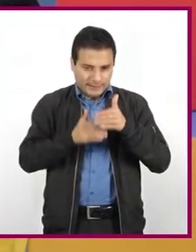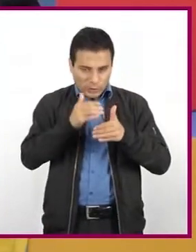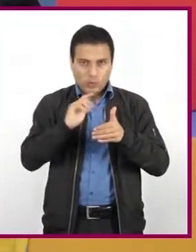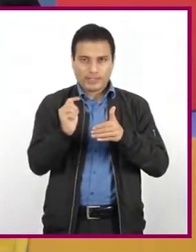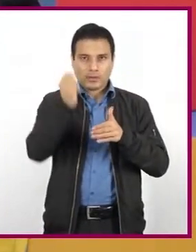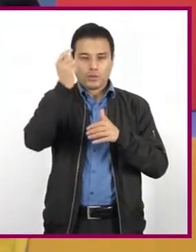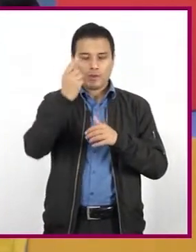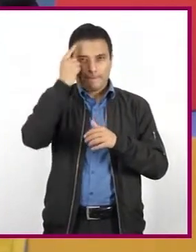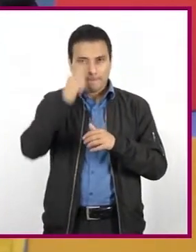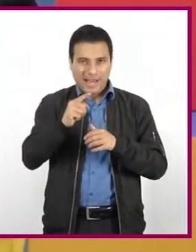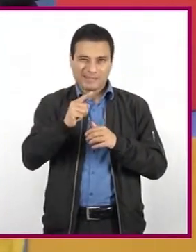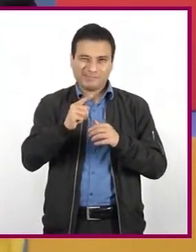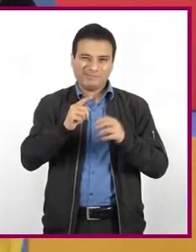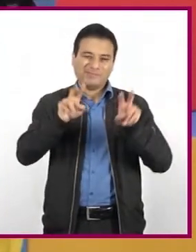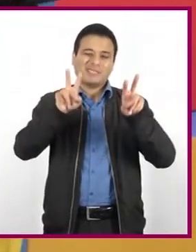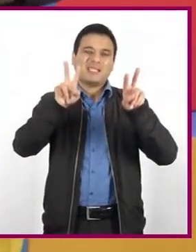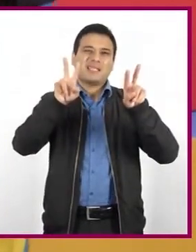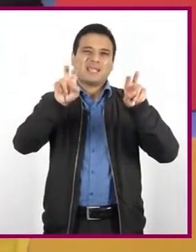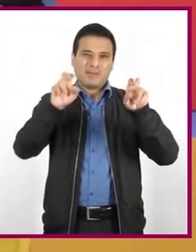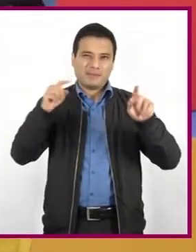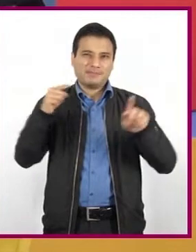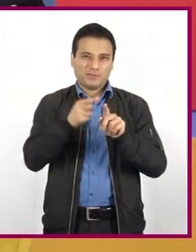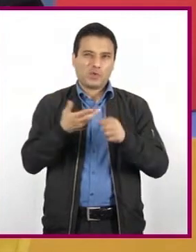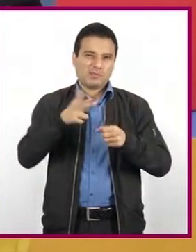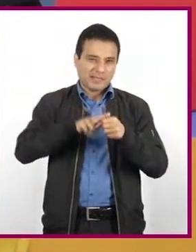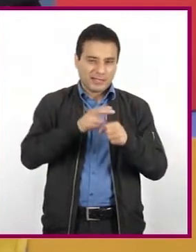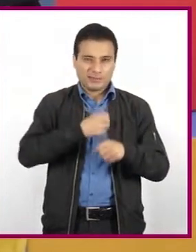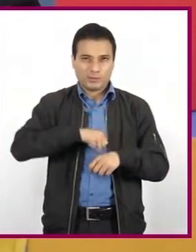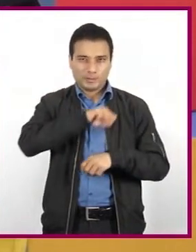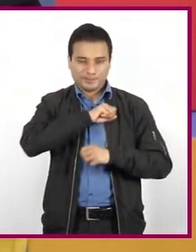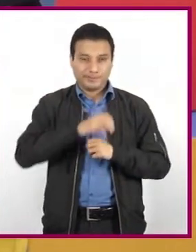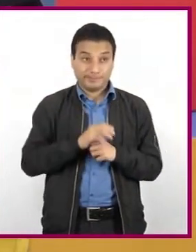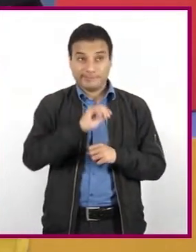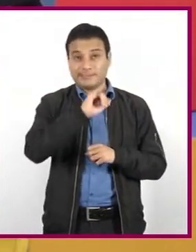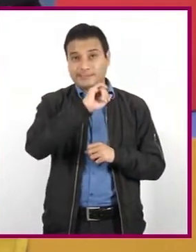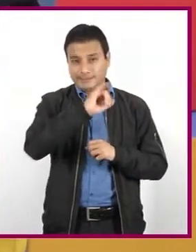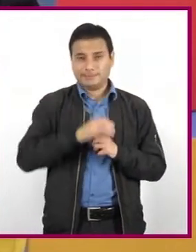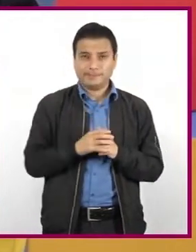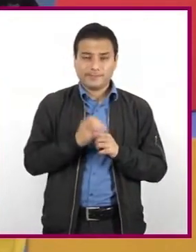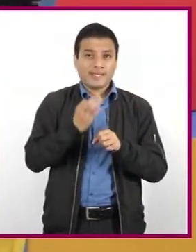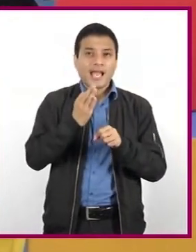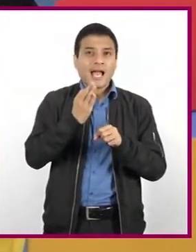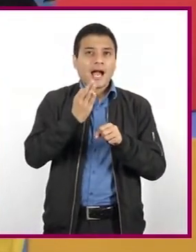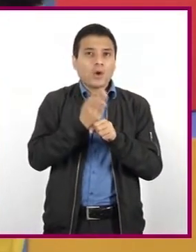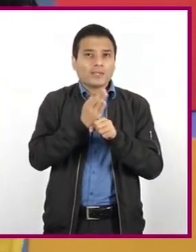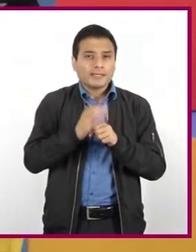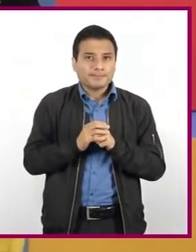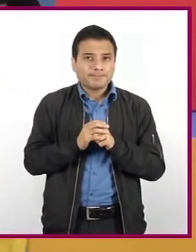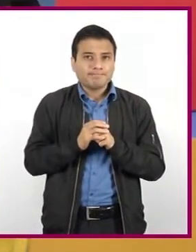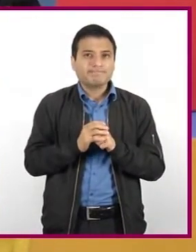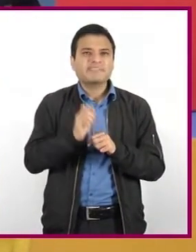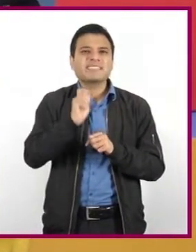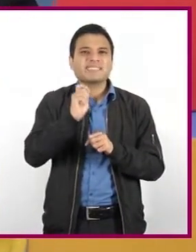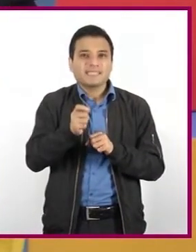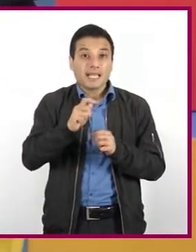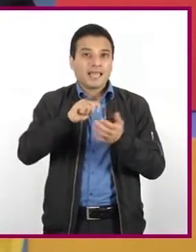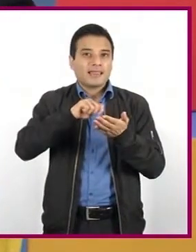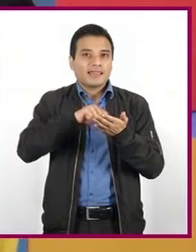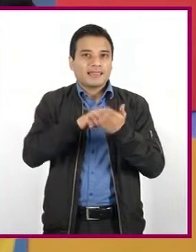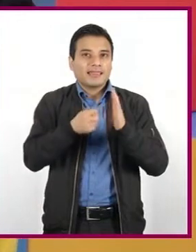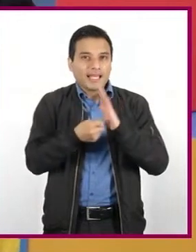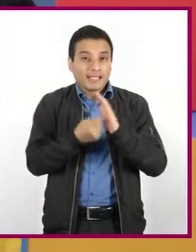caso de la salud. Así es, Leslie. En esta ocasión, revisaremos algunos aspectos sobre las técnicas de